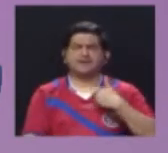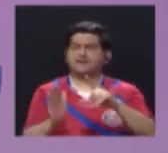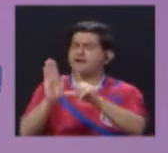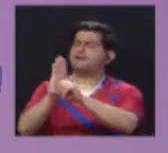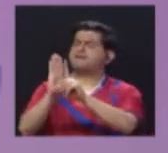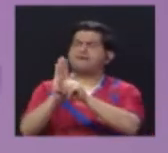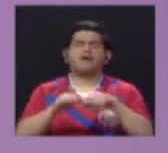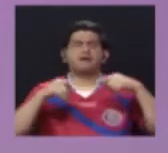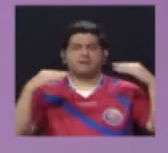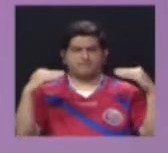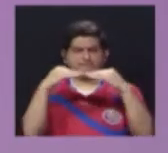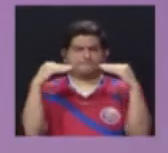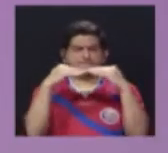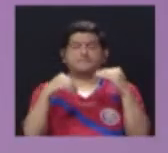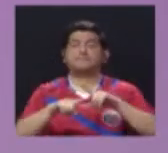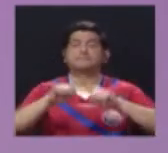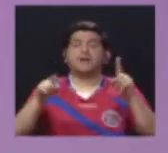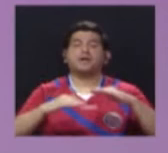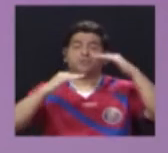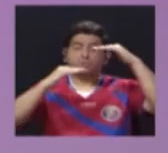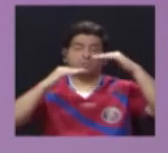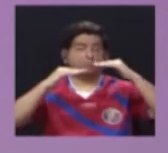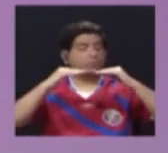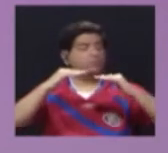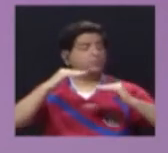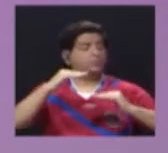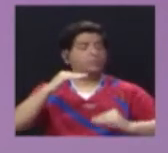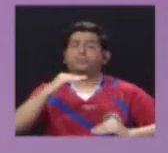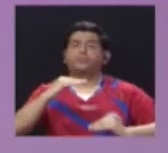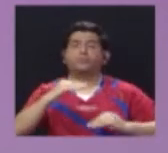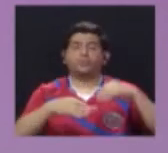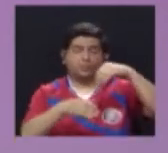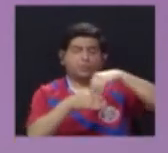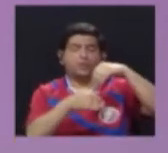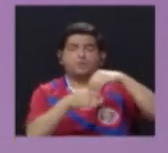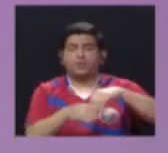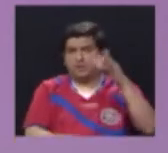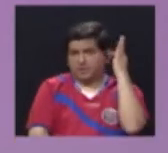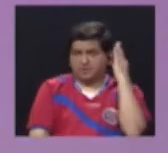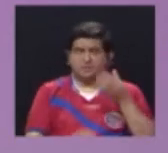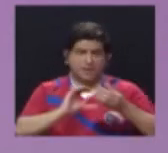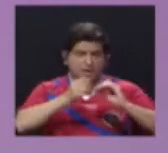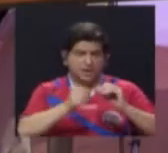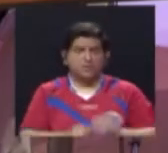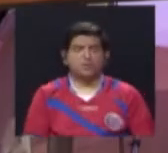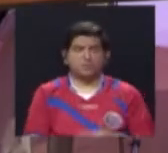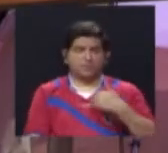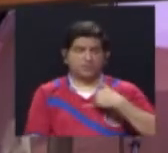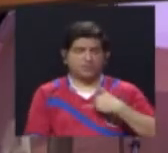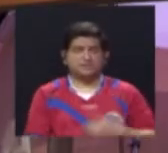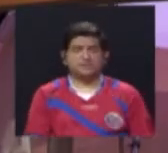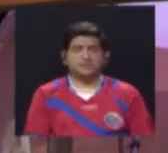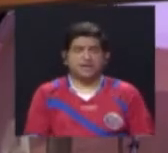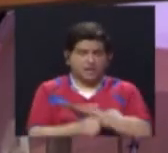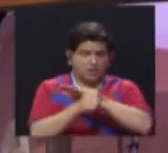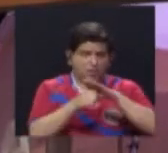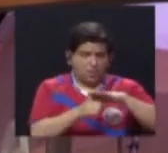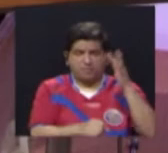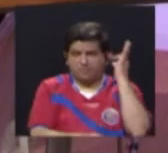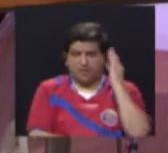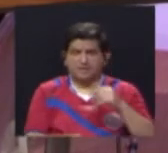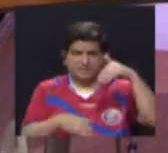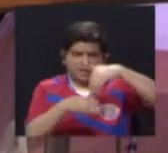ley de paridad y resulta que bajamos la composición de las mujeres y el número relativo y absoluto de las mujeres